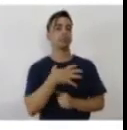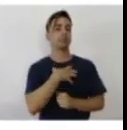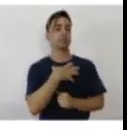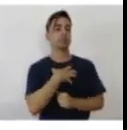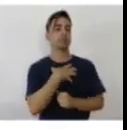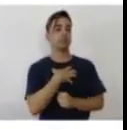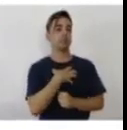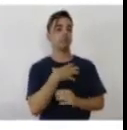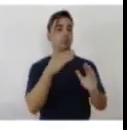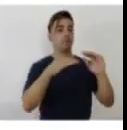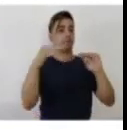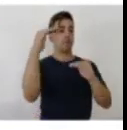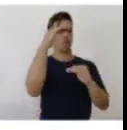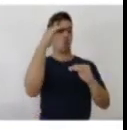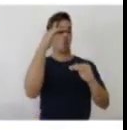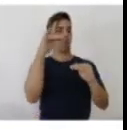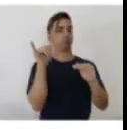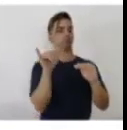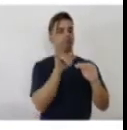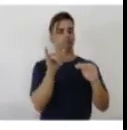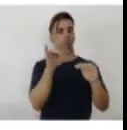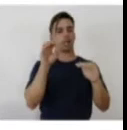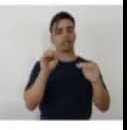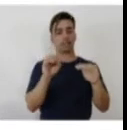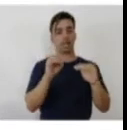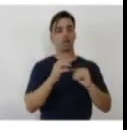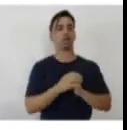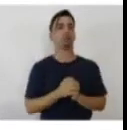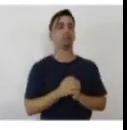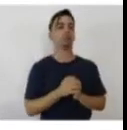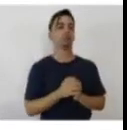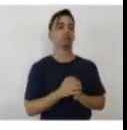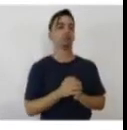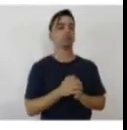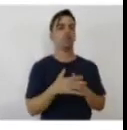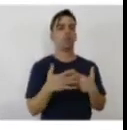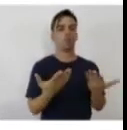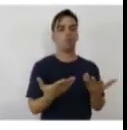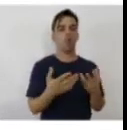estamos tomando los mayores e iguales que 0, tomamos como